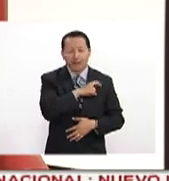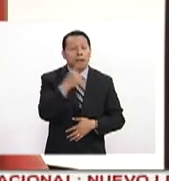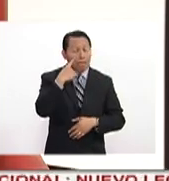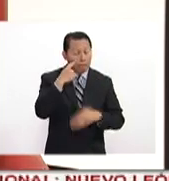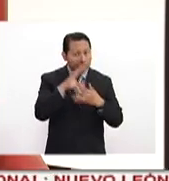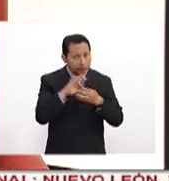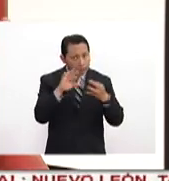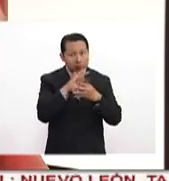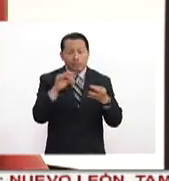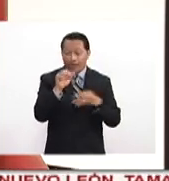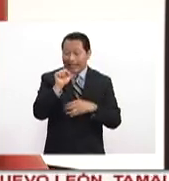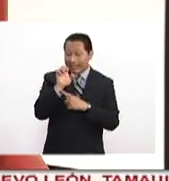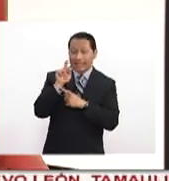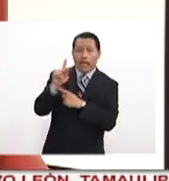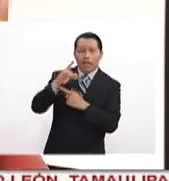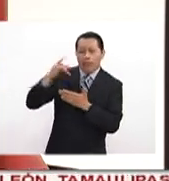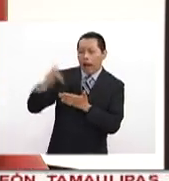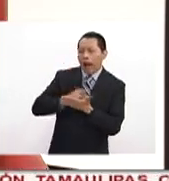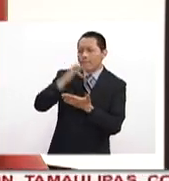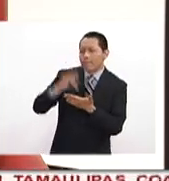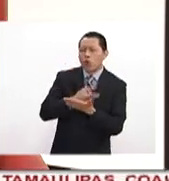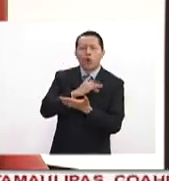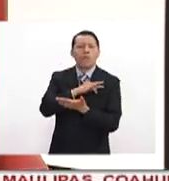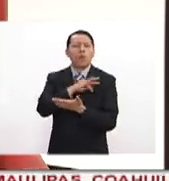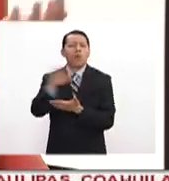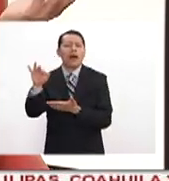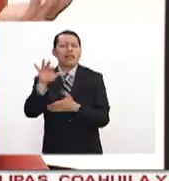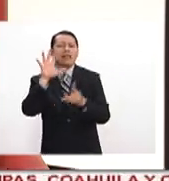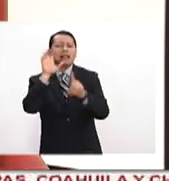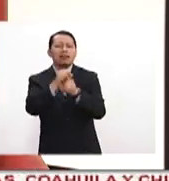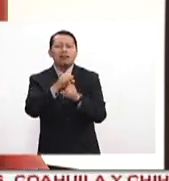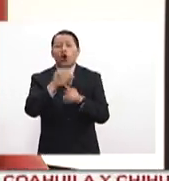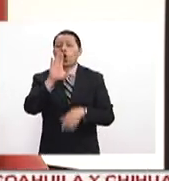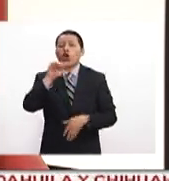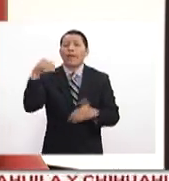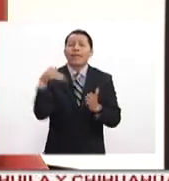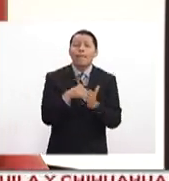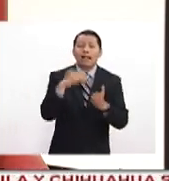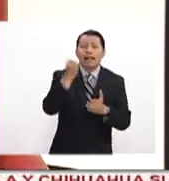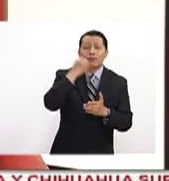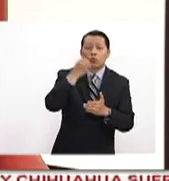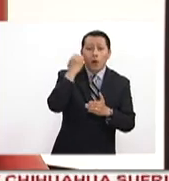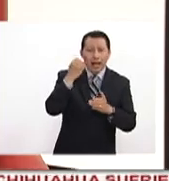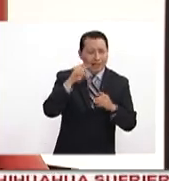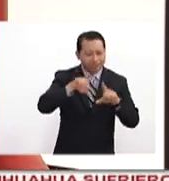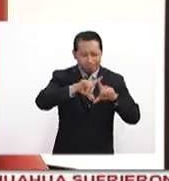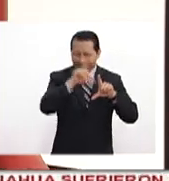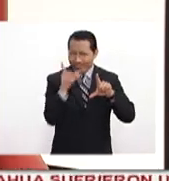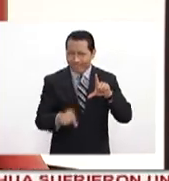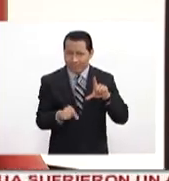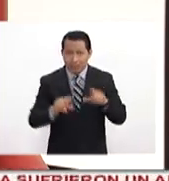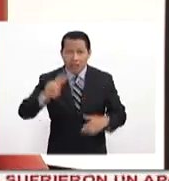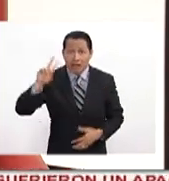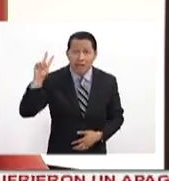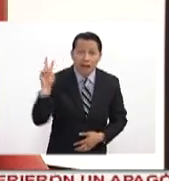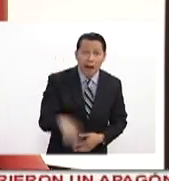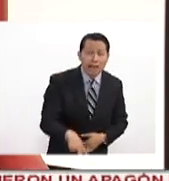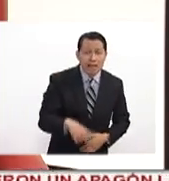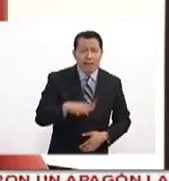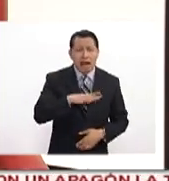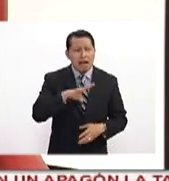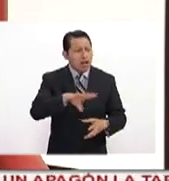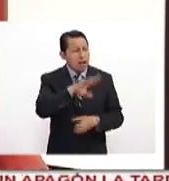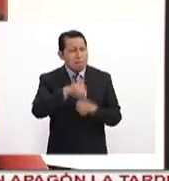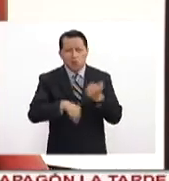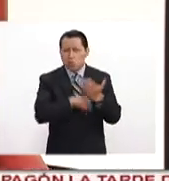de Educación Pública nos apoya para que lleguemos a las más de 90,000 escuelas de todo el país. Entonces, de verdad llegamos a todos lados,